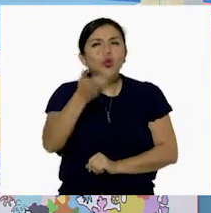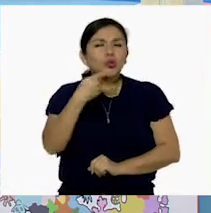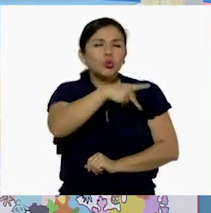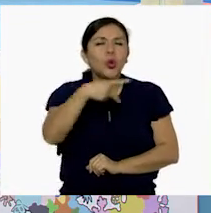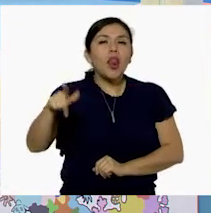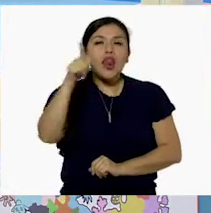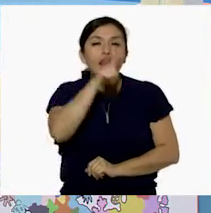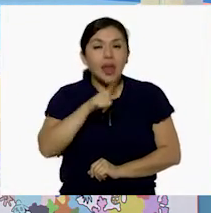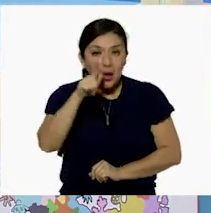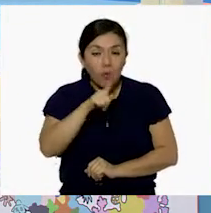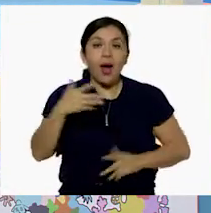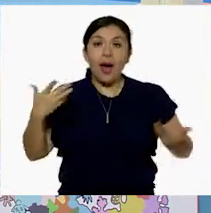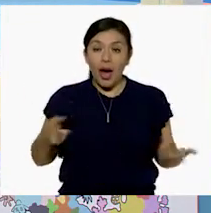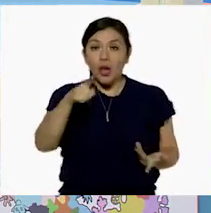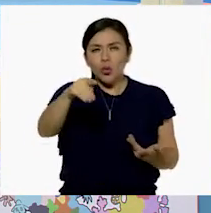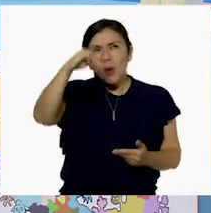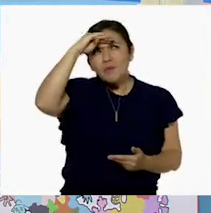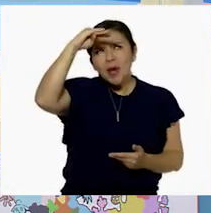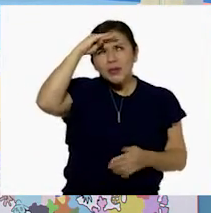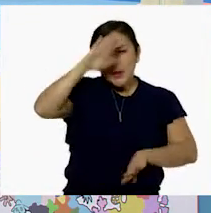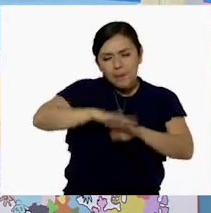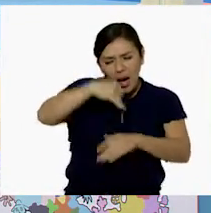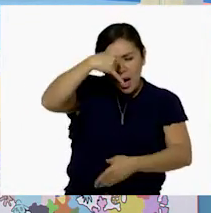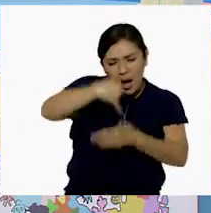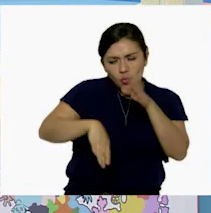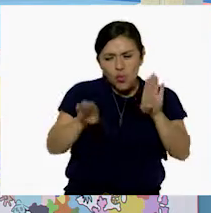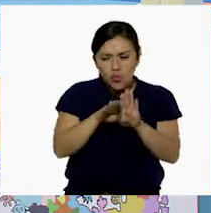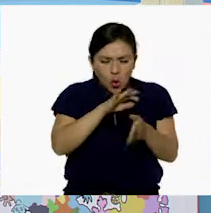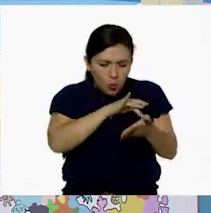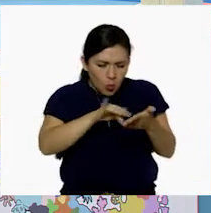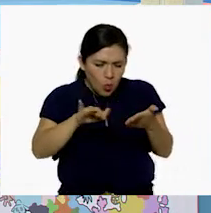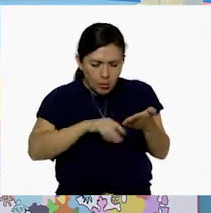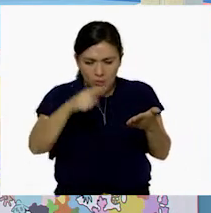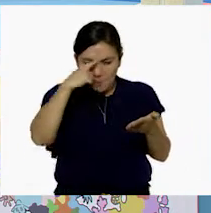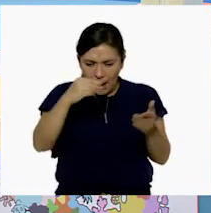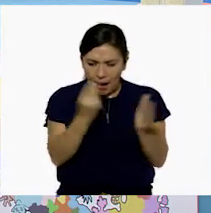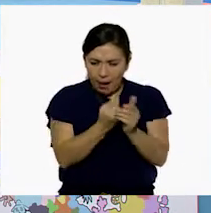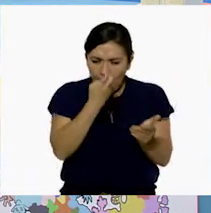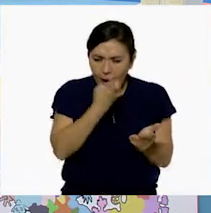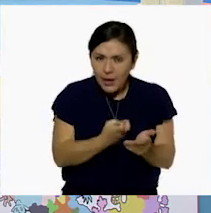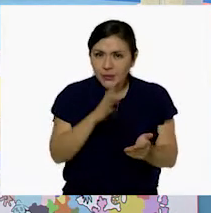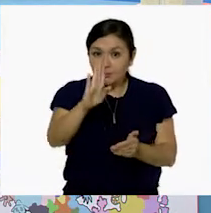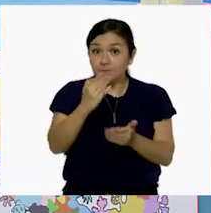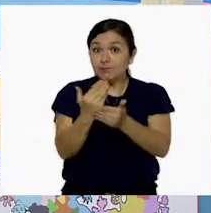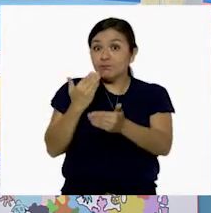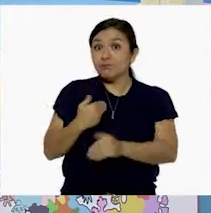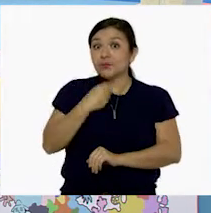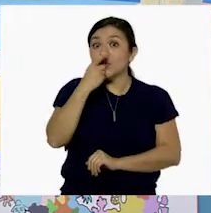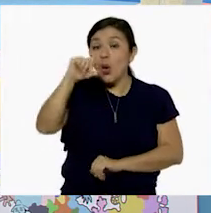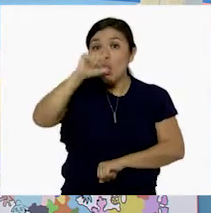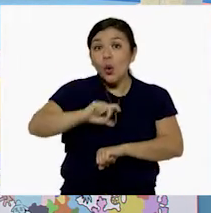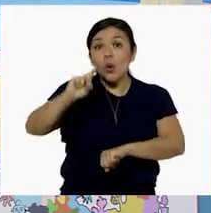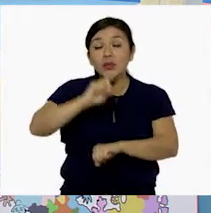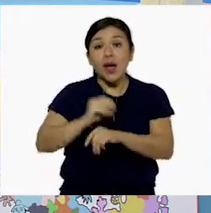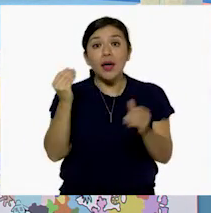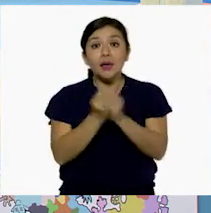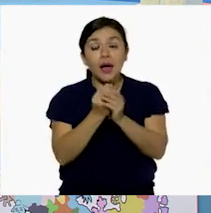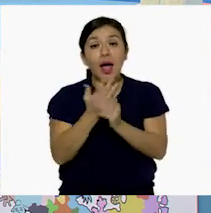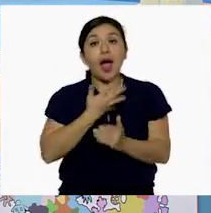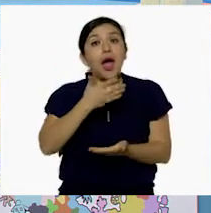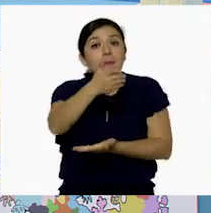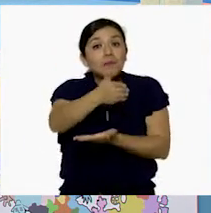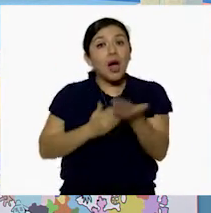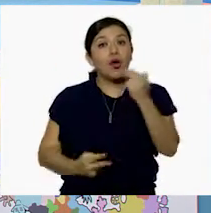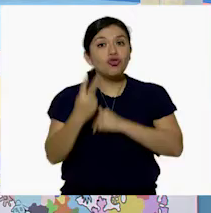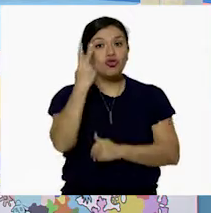para reflexionar sobre la lectura y el análisis de esta clase de textos. Anticipo que esta sesión se dividirá